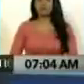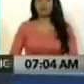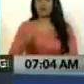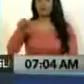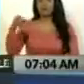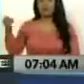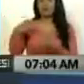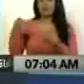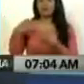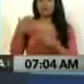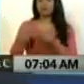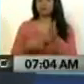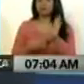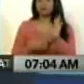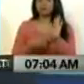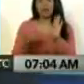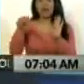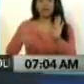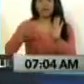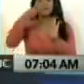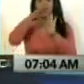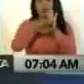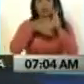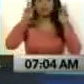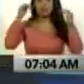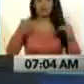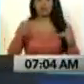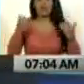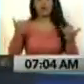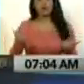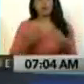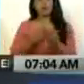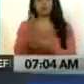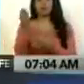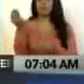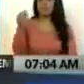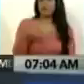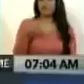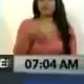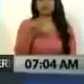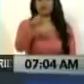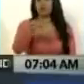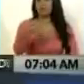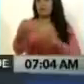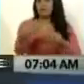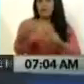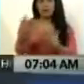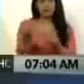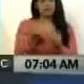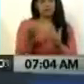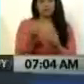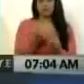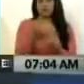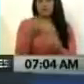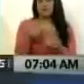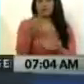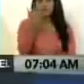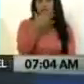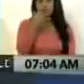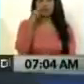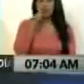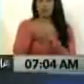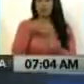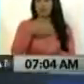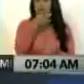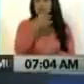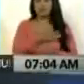expresiones del pueblo venezolano el día de hoy en La Pauta. Por supuesto, vamos a seguir recibiendo todas sus interacciones, todas sus preguntas, todas sus dudas para